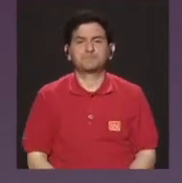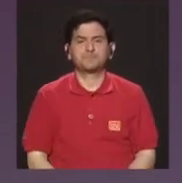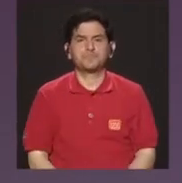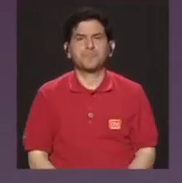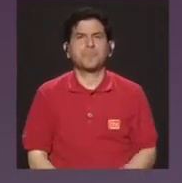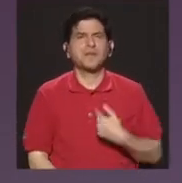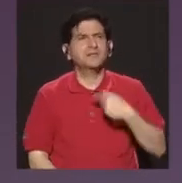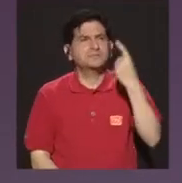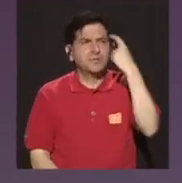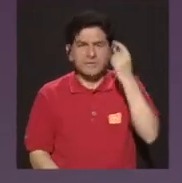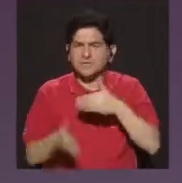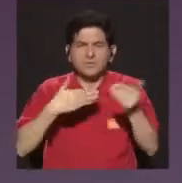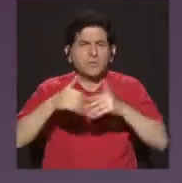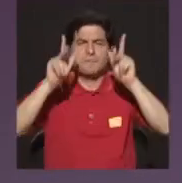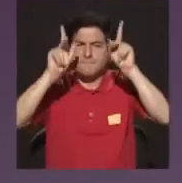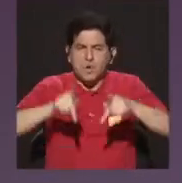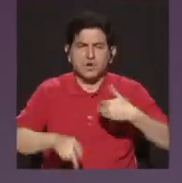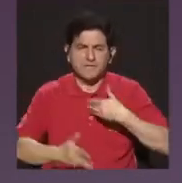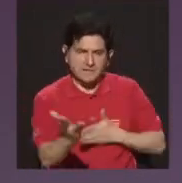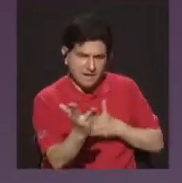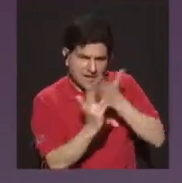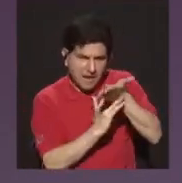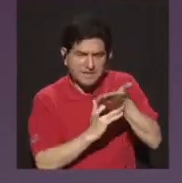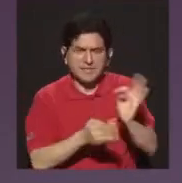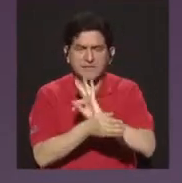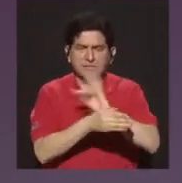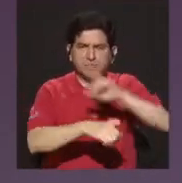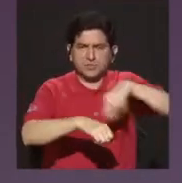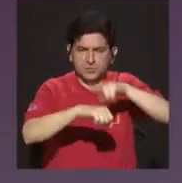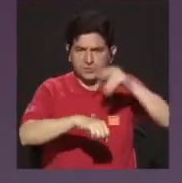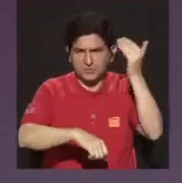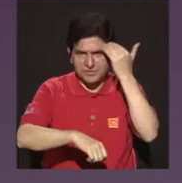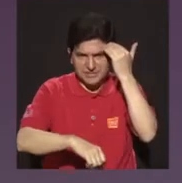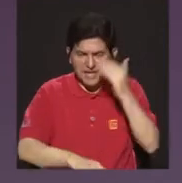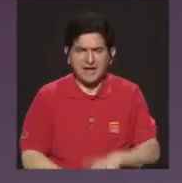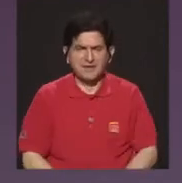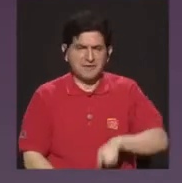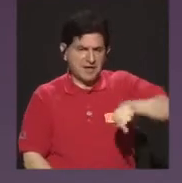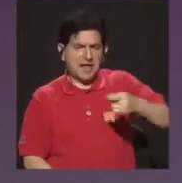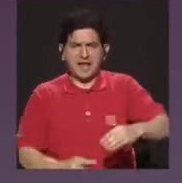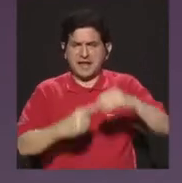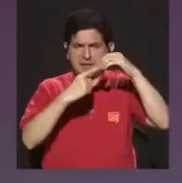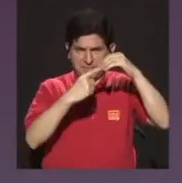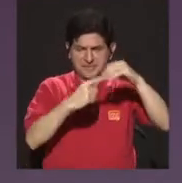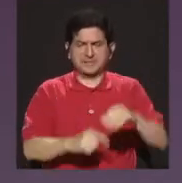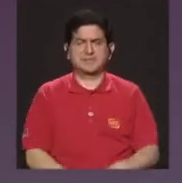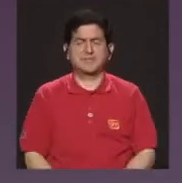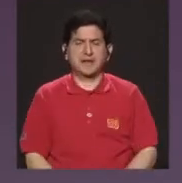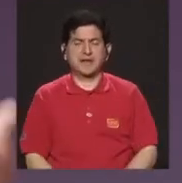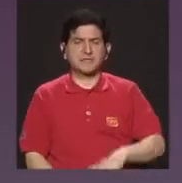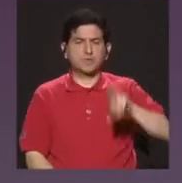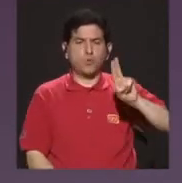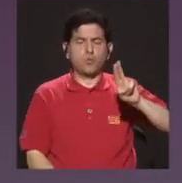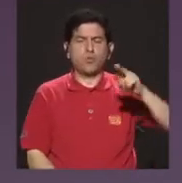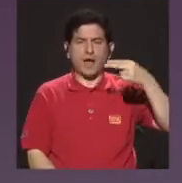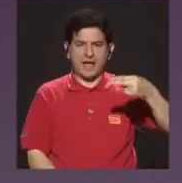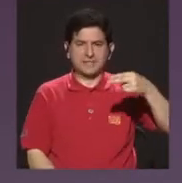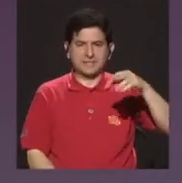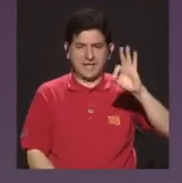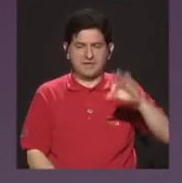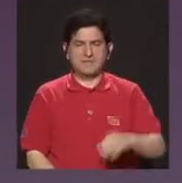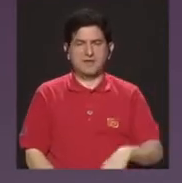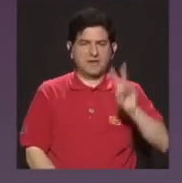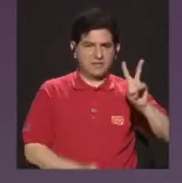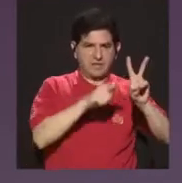piensa cualquier persona que tenga acceso a la televisión nacional sabe que los canales principales que son la banda vhf que van del 2 al 13